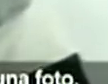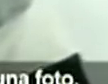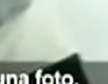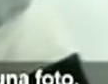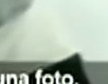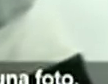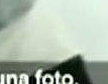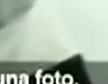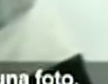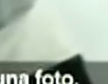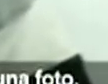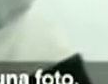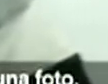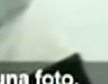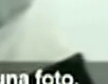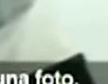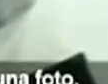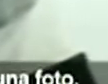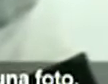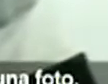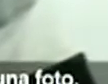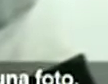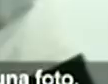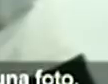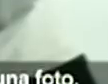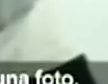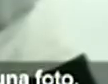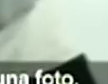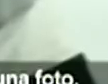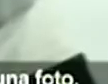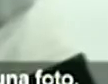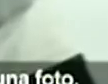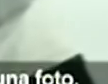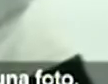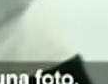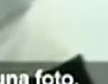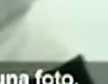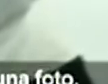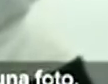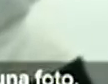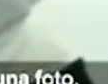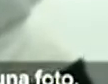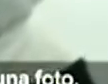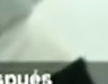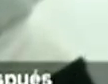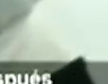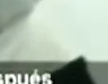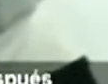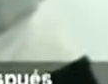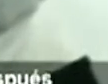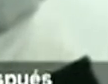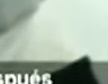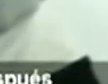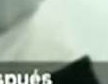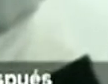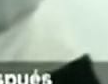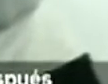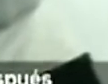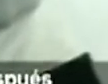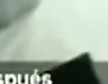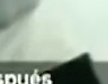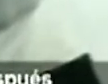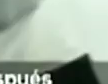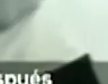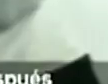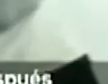le dice Menor a Nandito que tomara una foto. Primero se toma la foto menor, después la toma el brother,